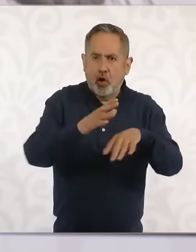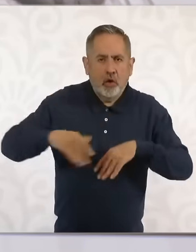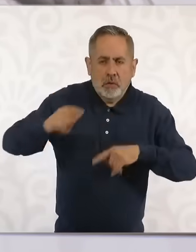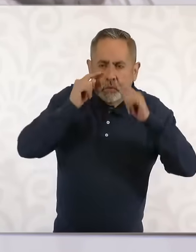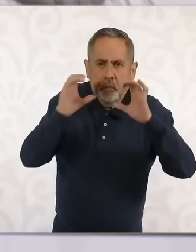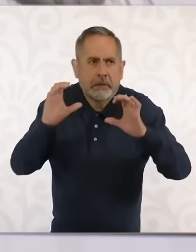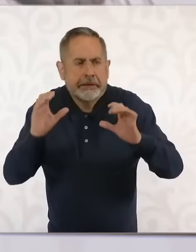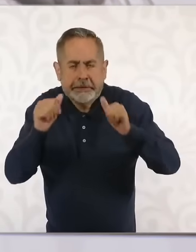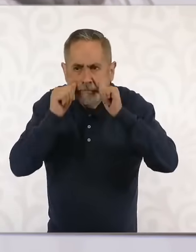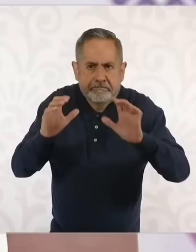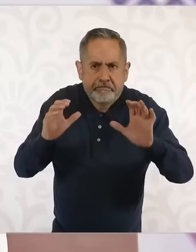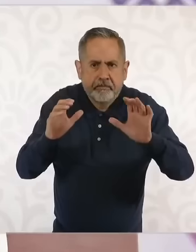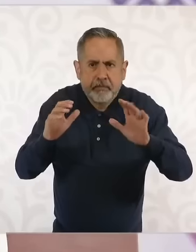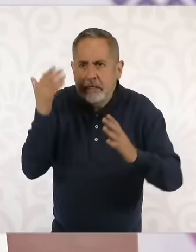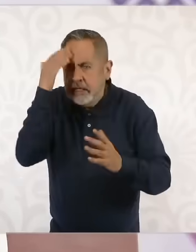informados.